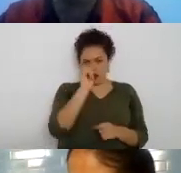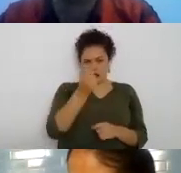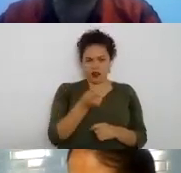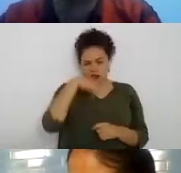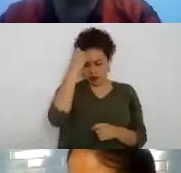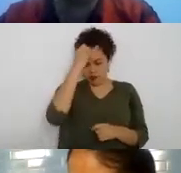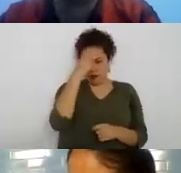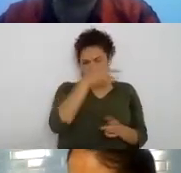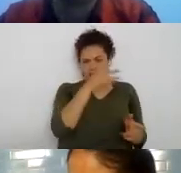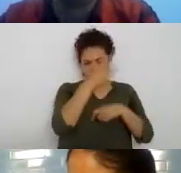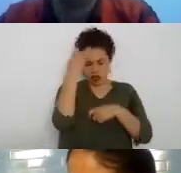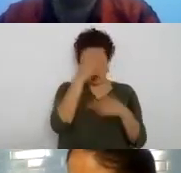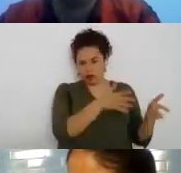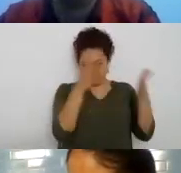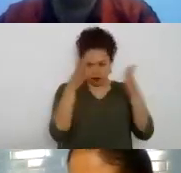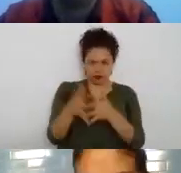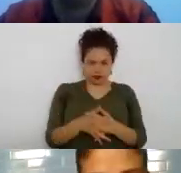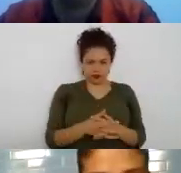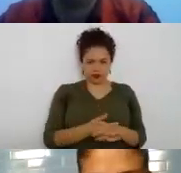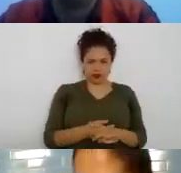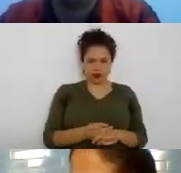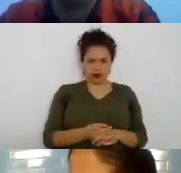sea por extensión?